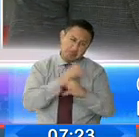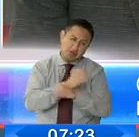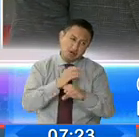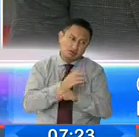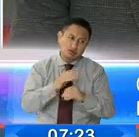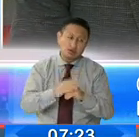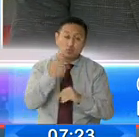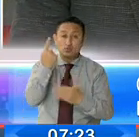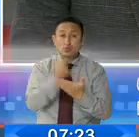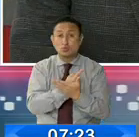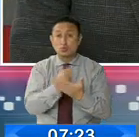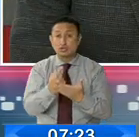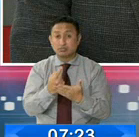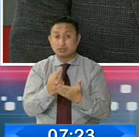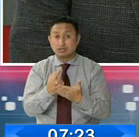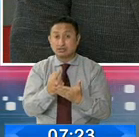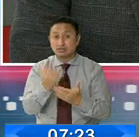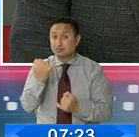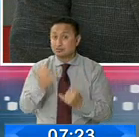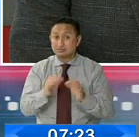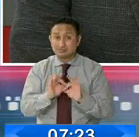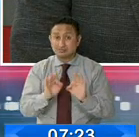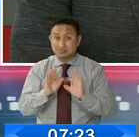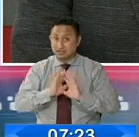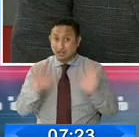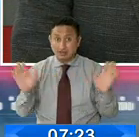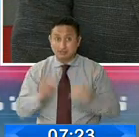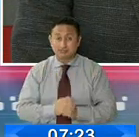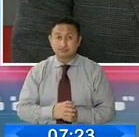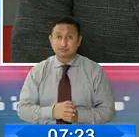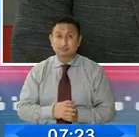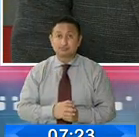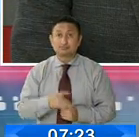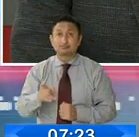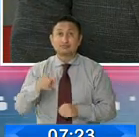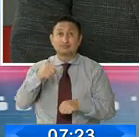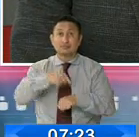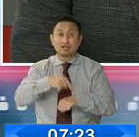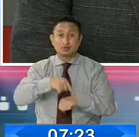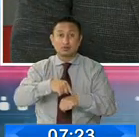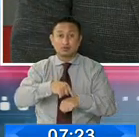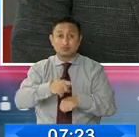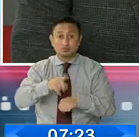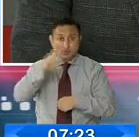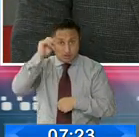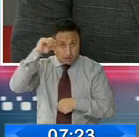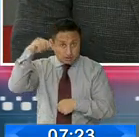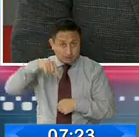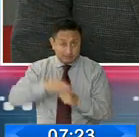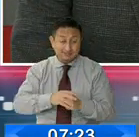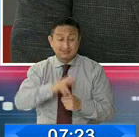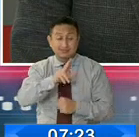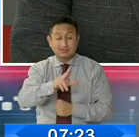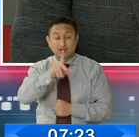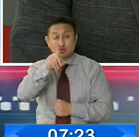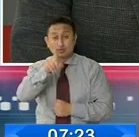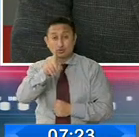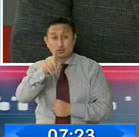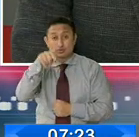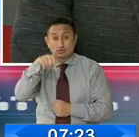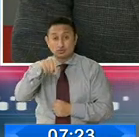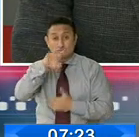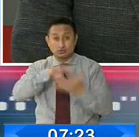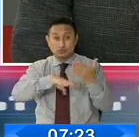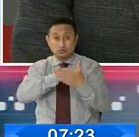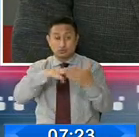una semana más tendríamos que tener como tiempo, porque recordemos que el 31 se encuentra en el